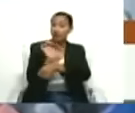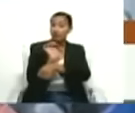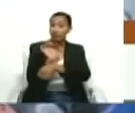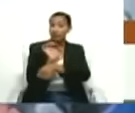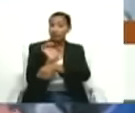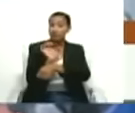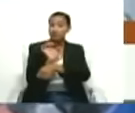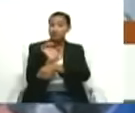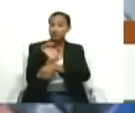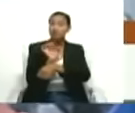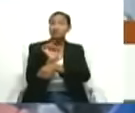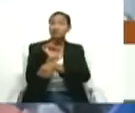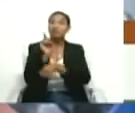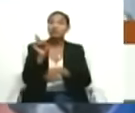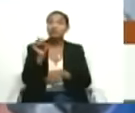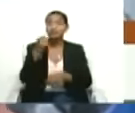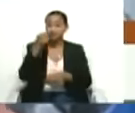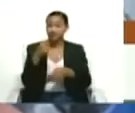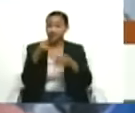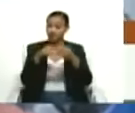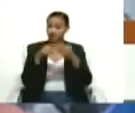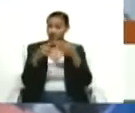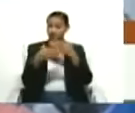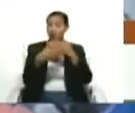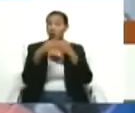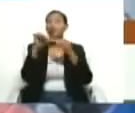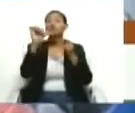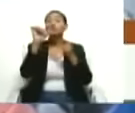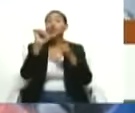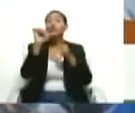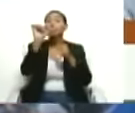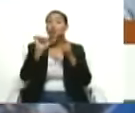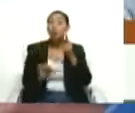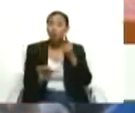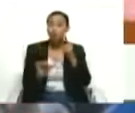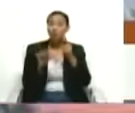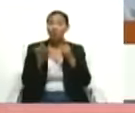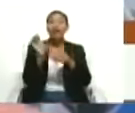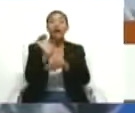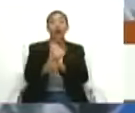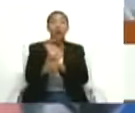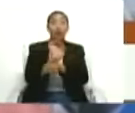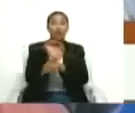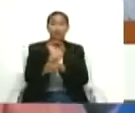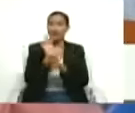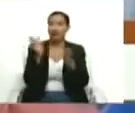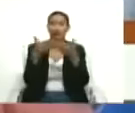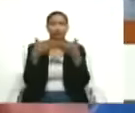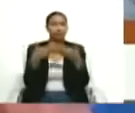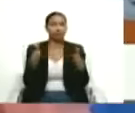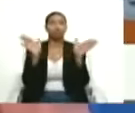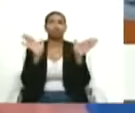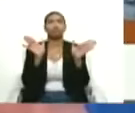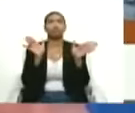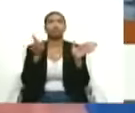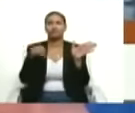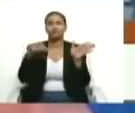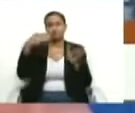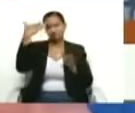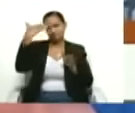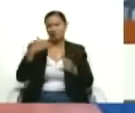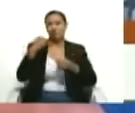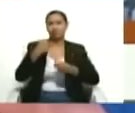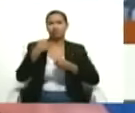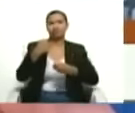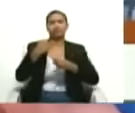bueno, ahí está el Comando Sur. Ya llegó el Comando Sur a Ecuador. Le abrieron las puertas para resolver un